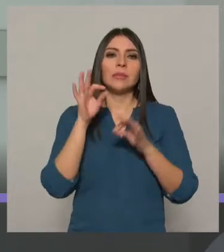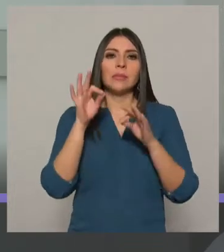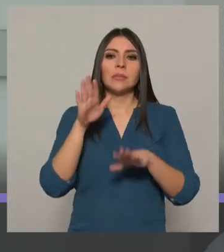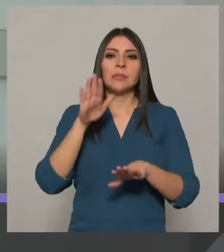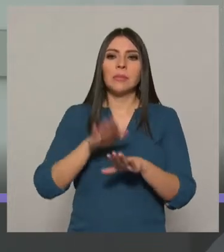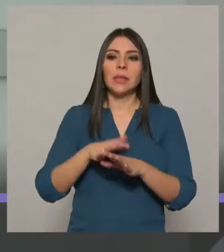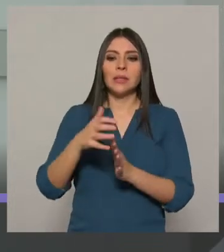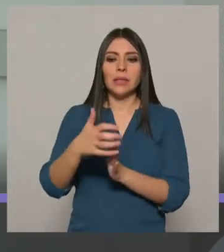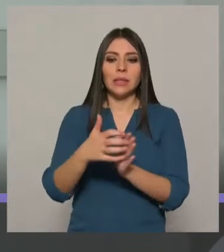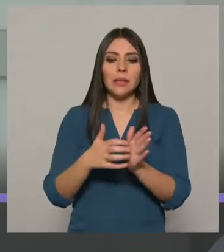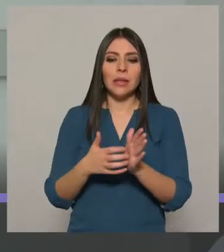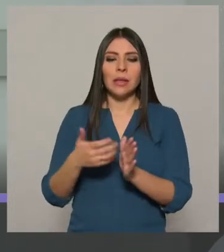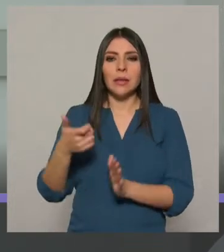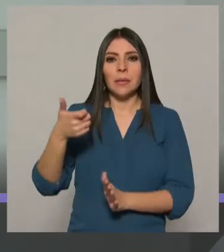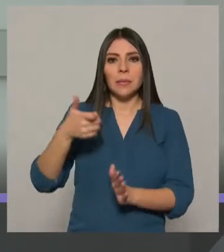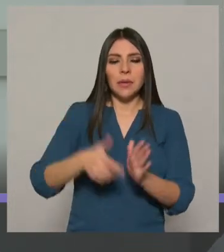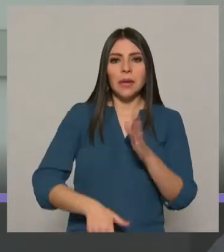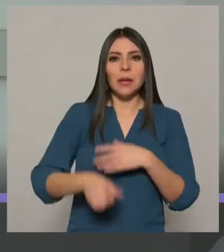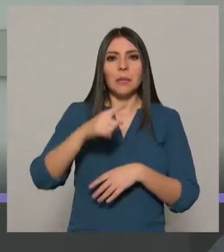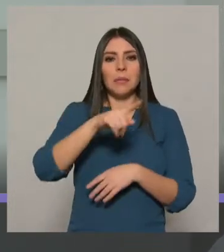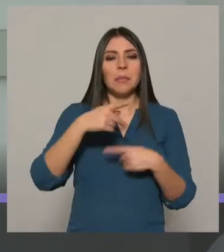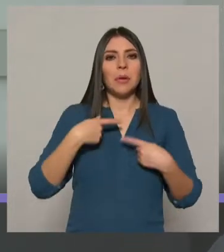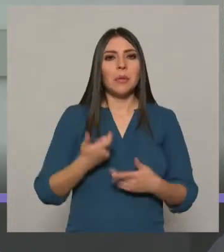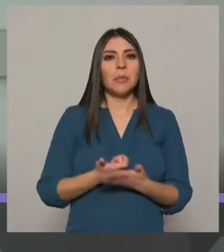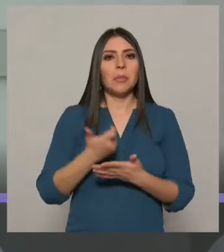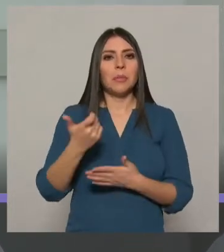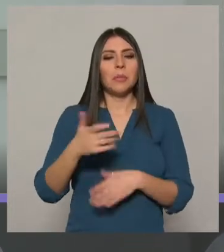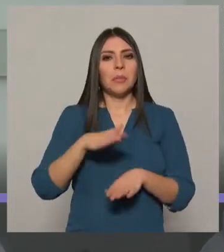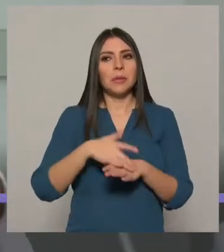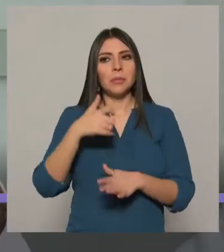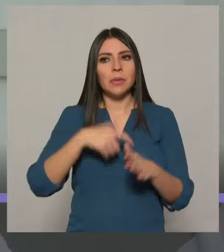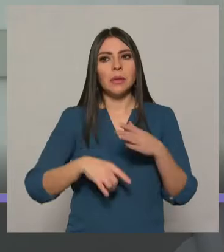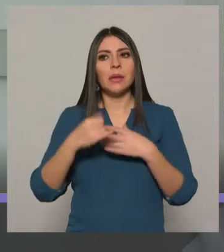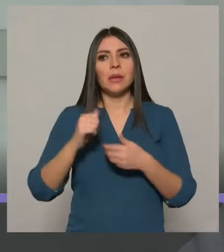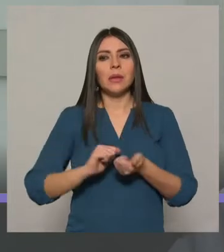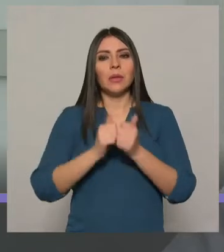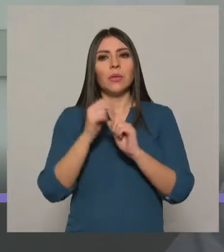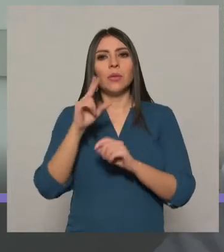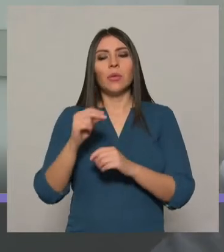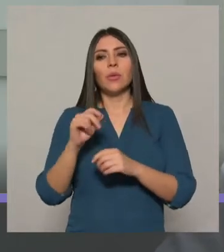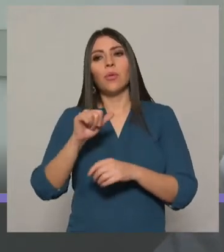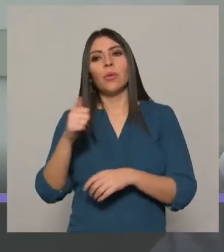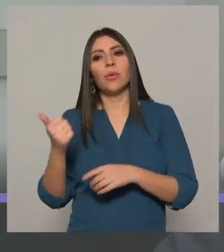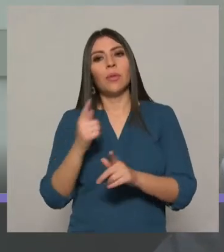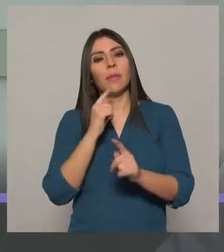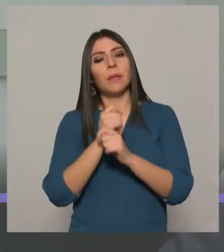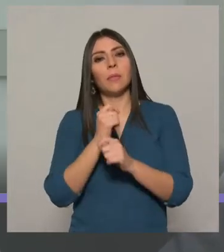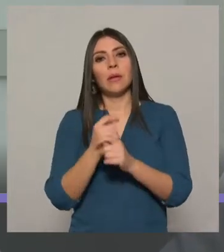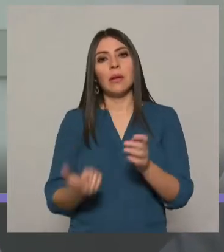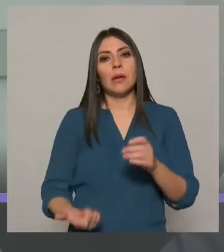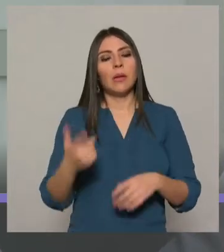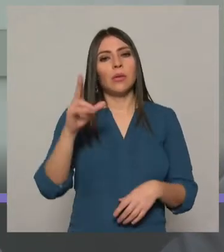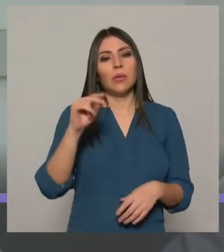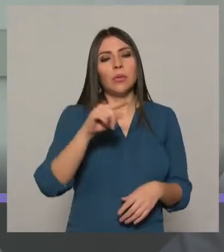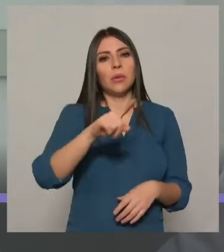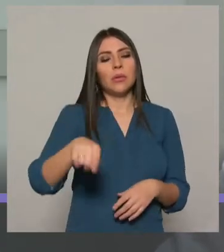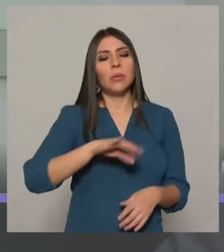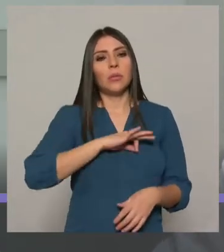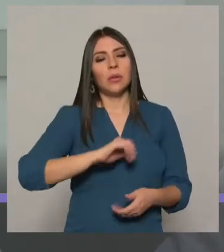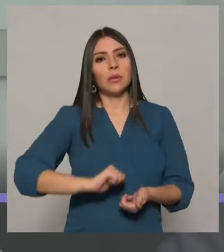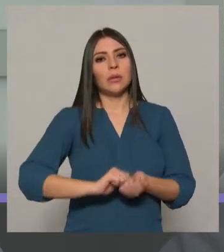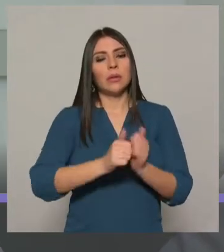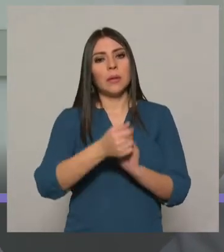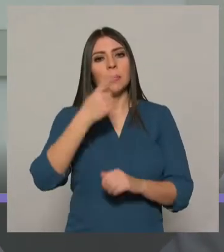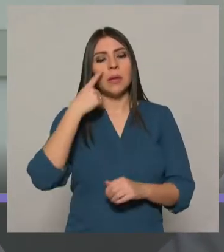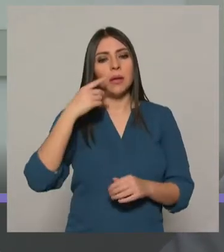económico o accesible para la población, no con la generación de modelos de transporte caros. Tiene que ver con la posibilidad de que